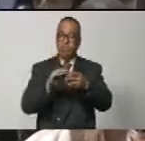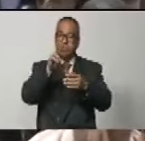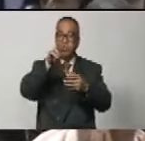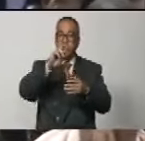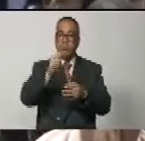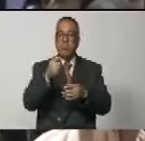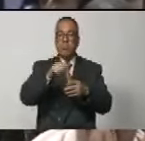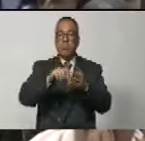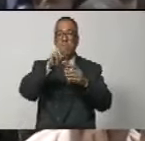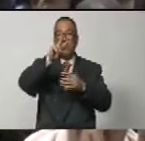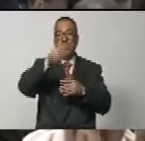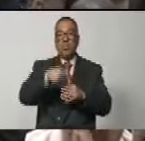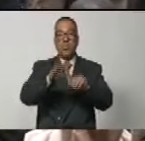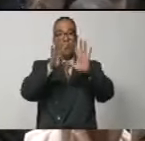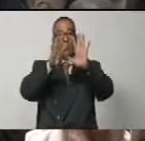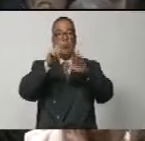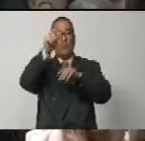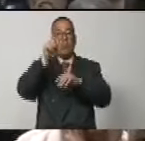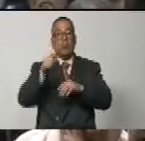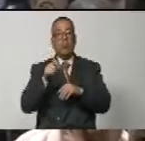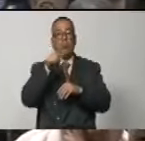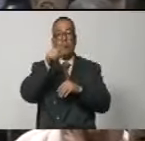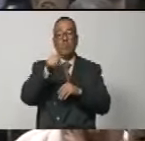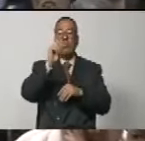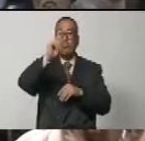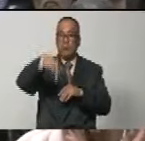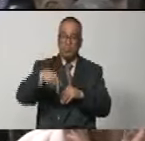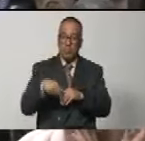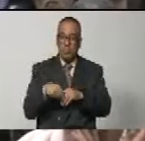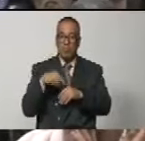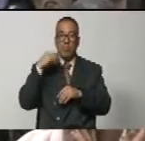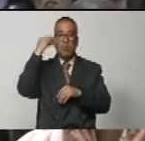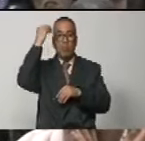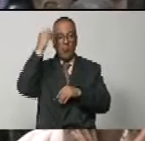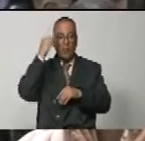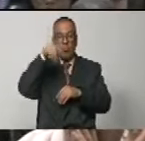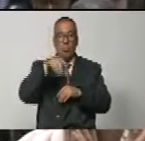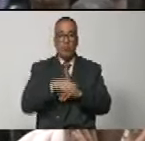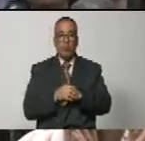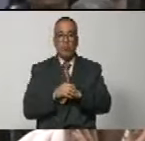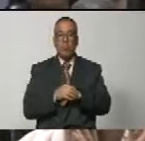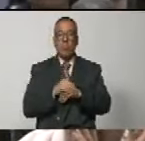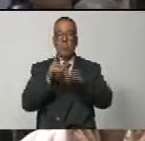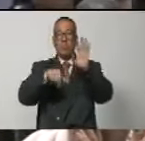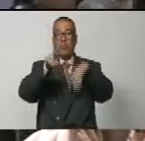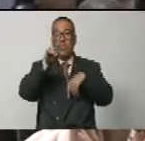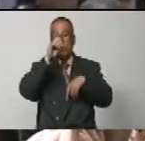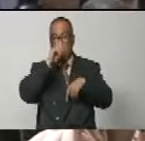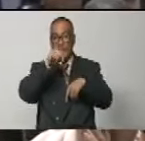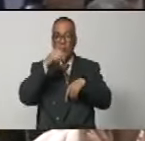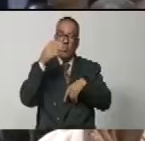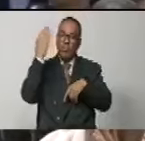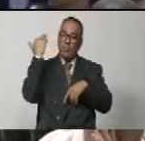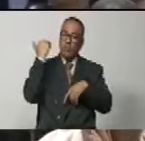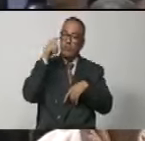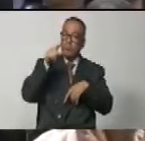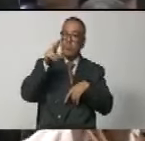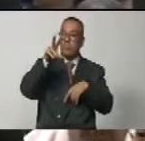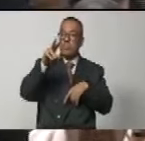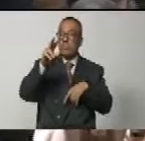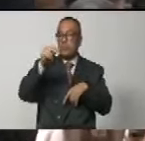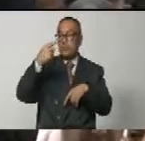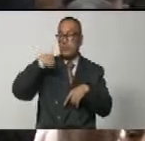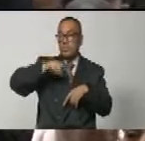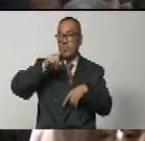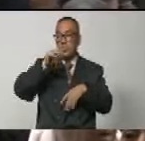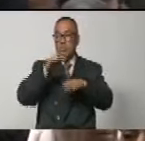meses es de 2,9%. Eso también está en consonancia. Hace 12 años que no teníamos